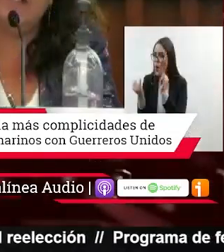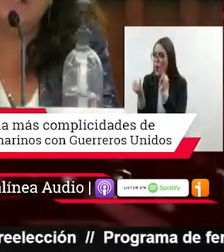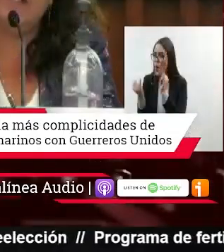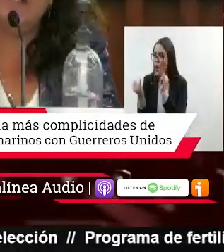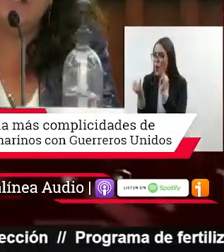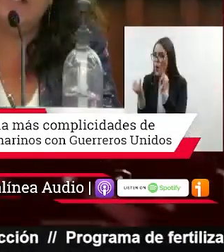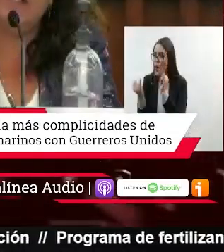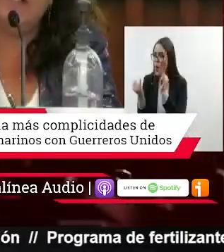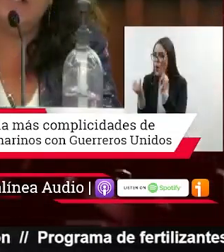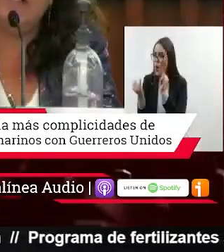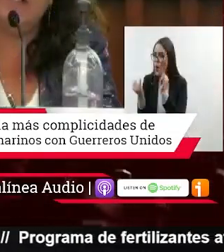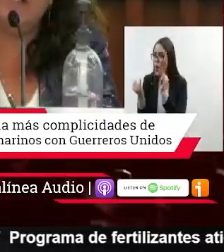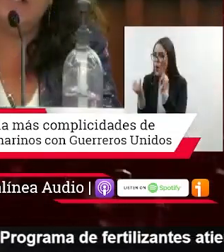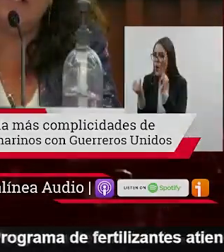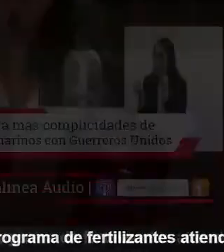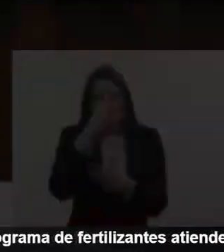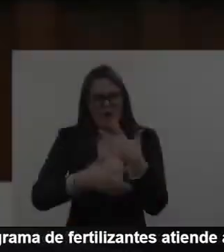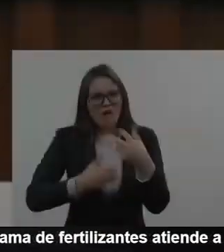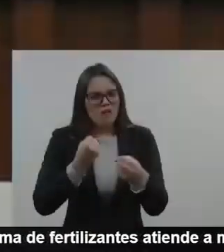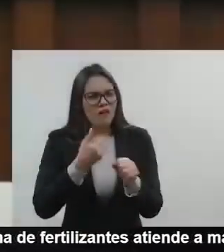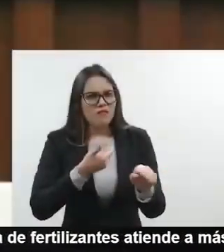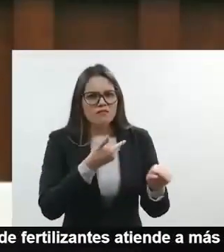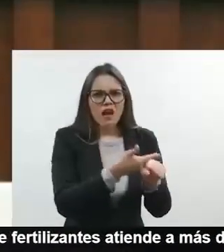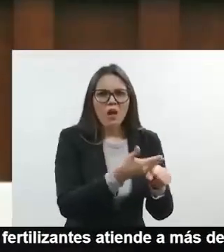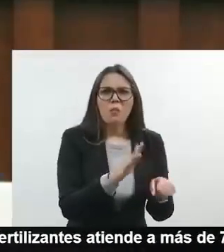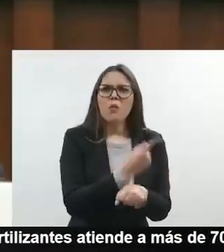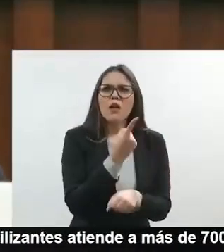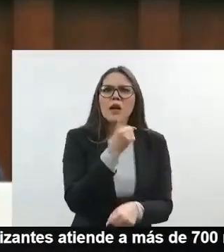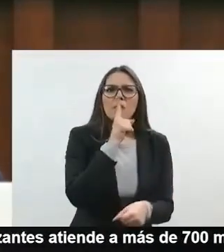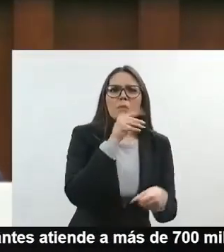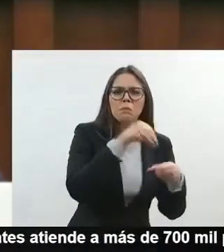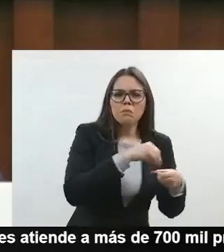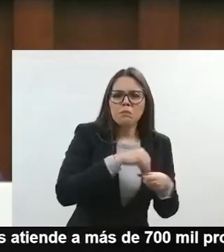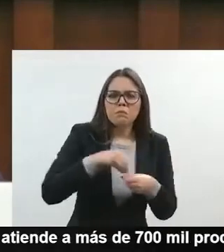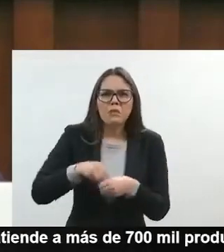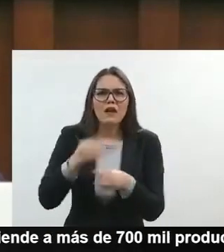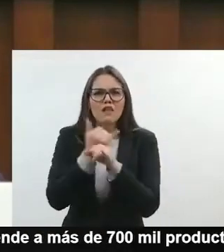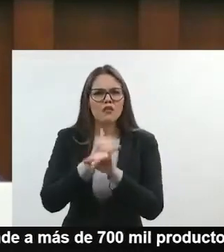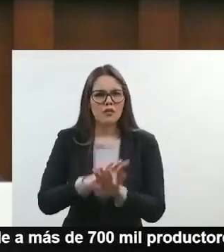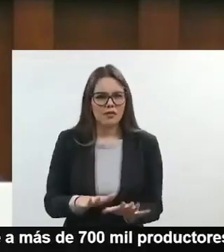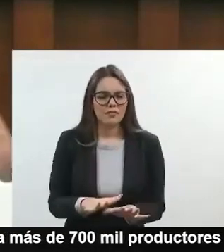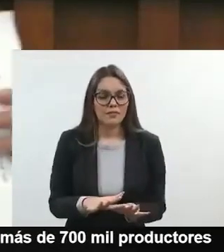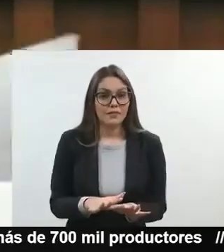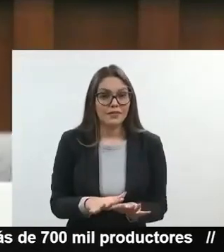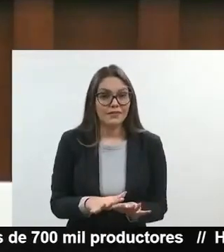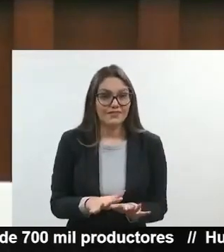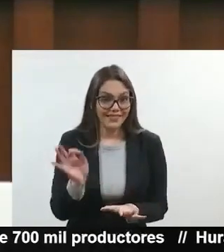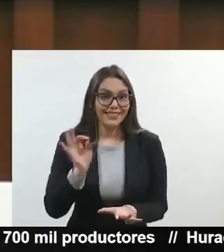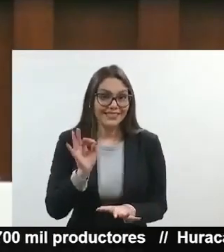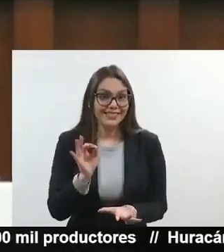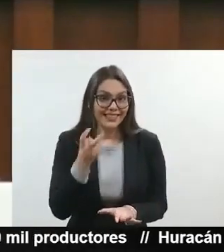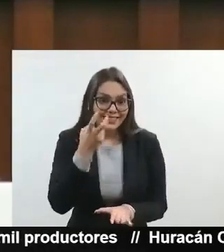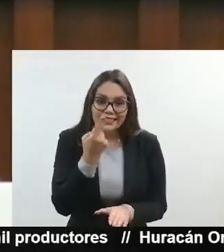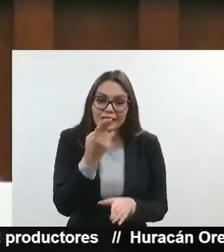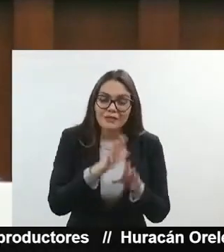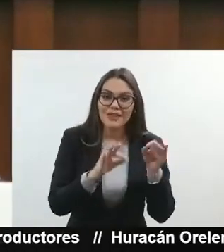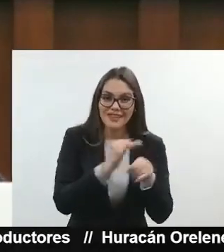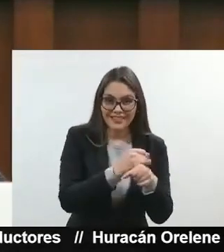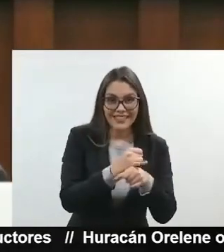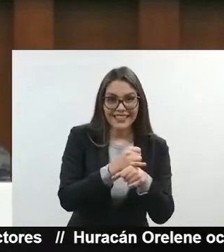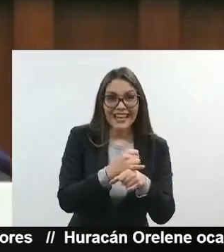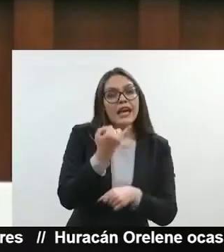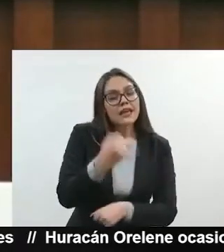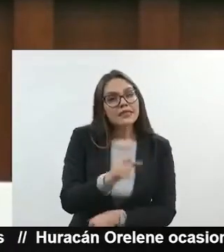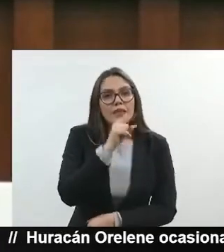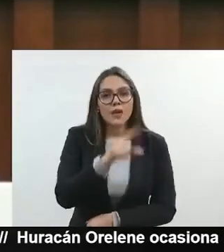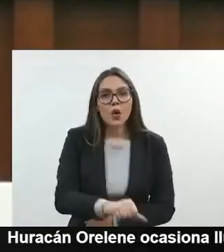realizaba en autobuses. Veamos. Y, muy importante, entre las evidencias que había presentado